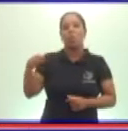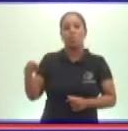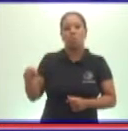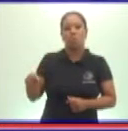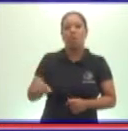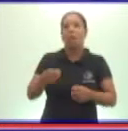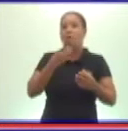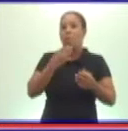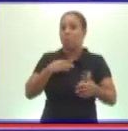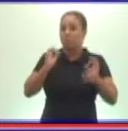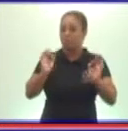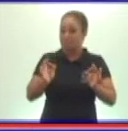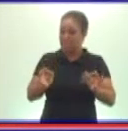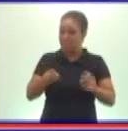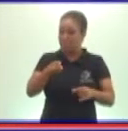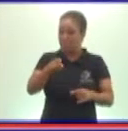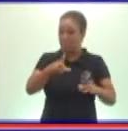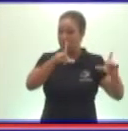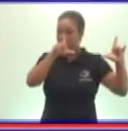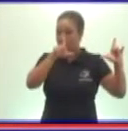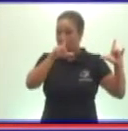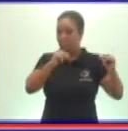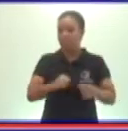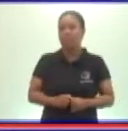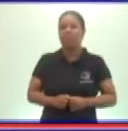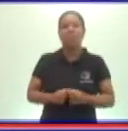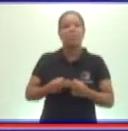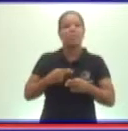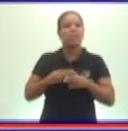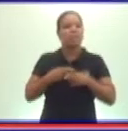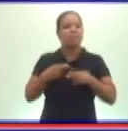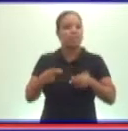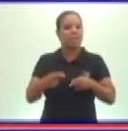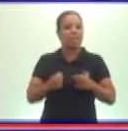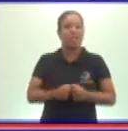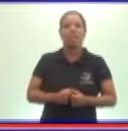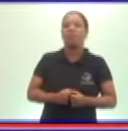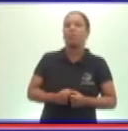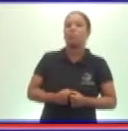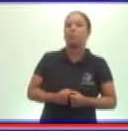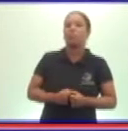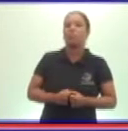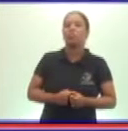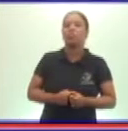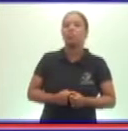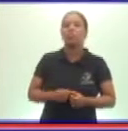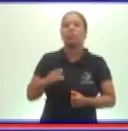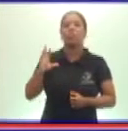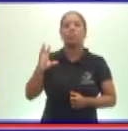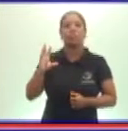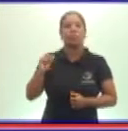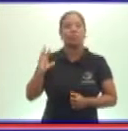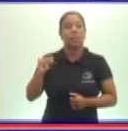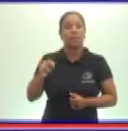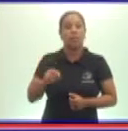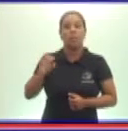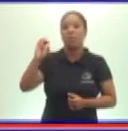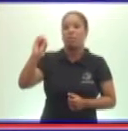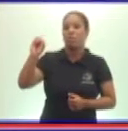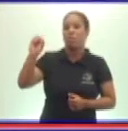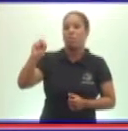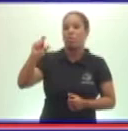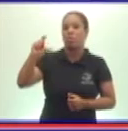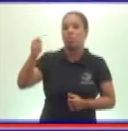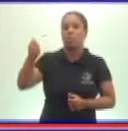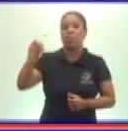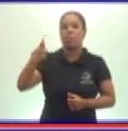una relación de hechos anecdóticos de información referida a Oscar Víctor Carvajal